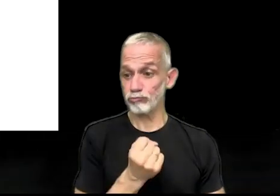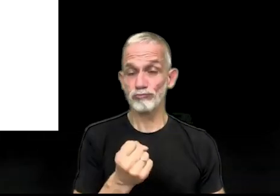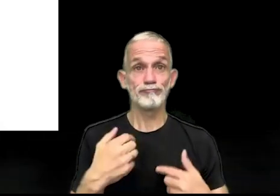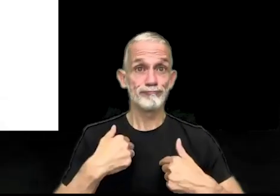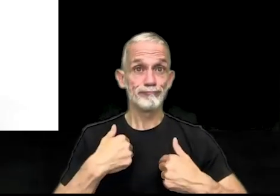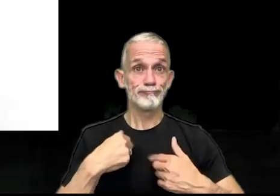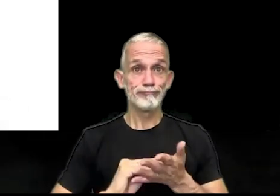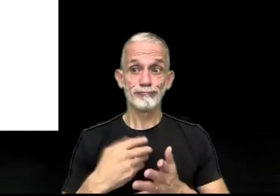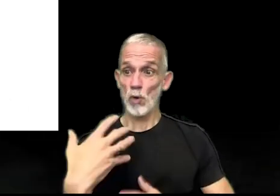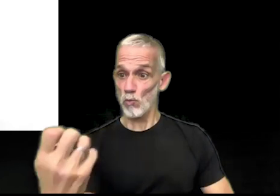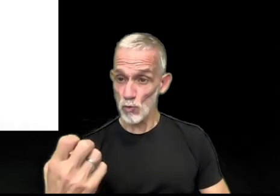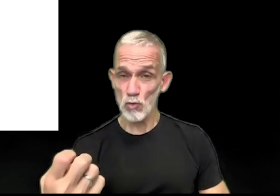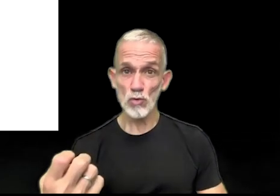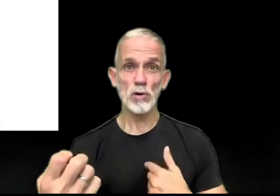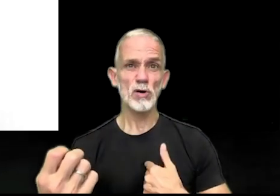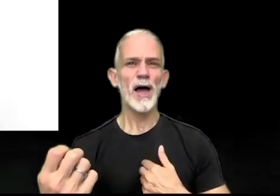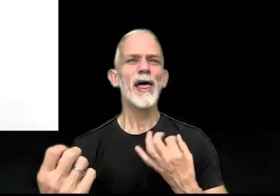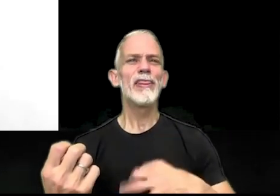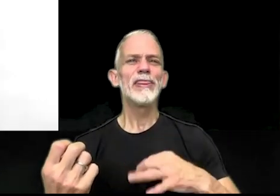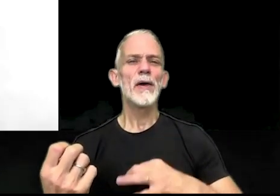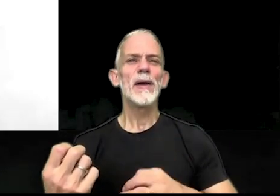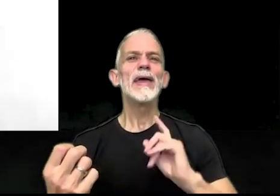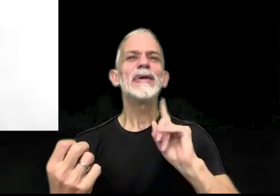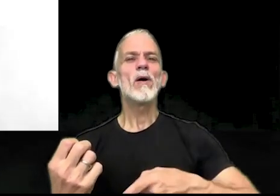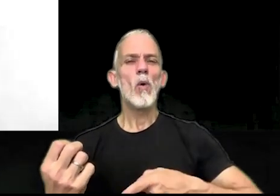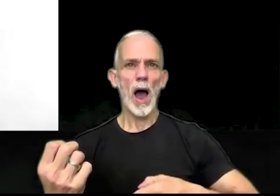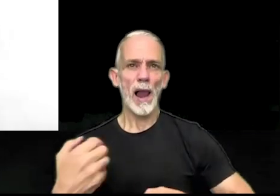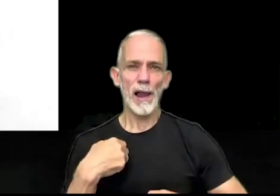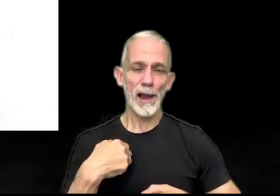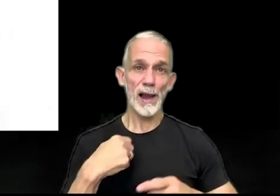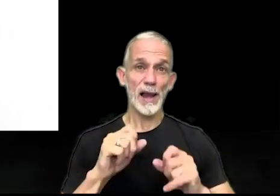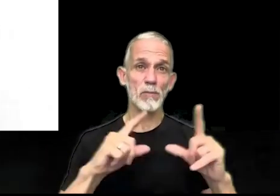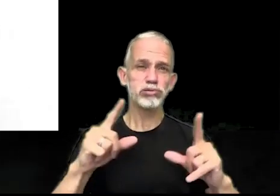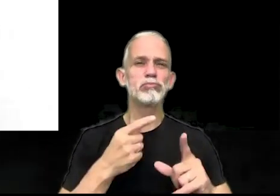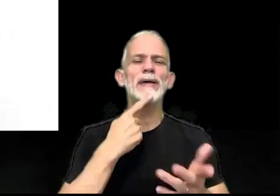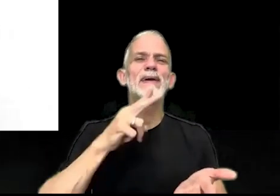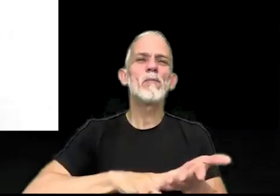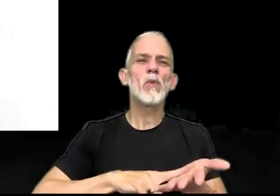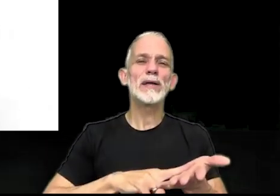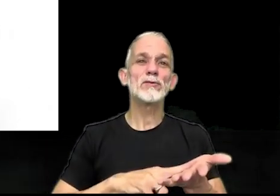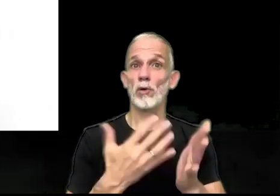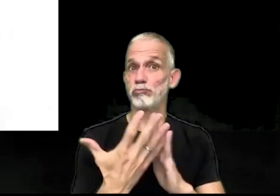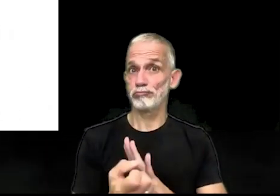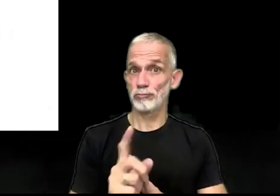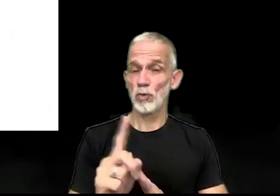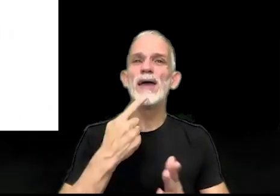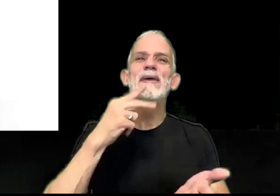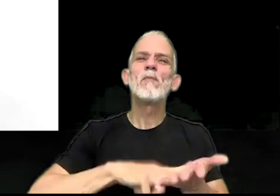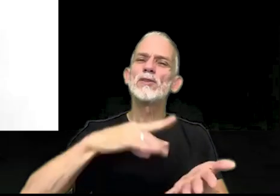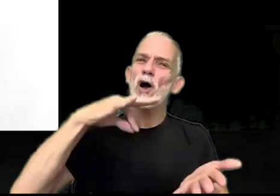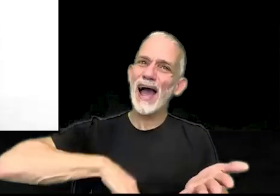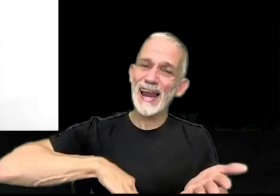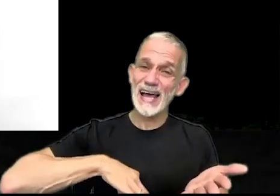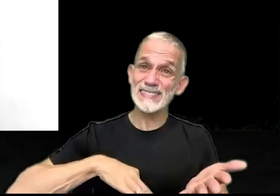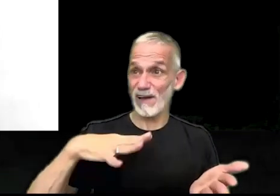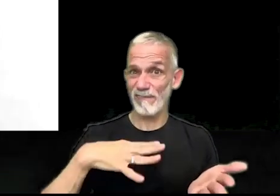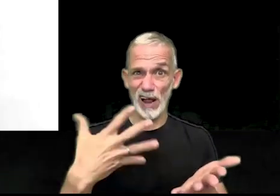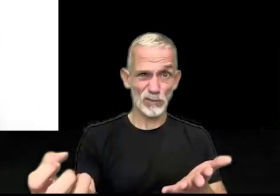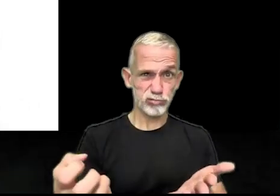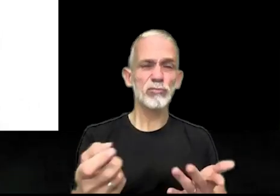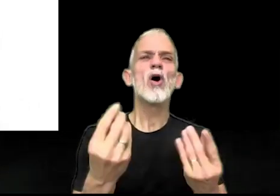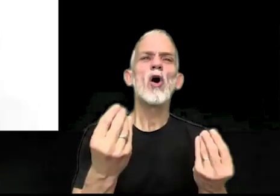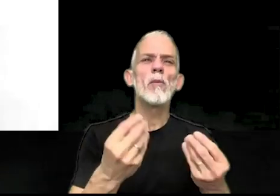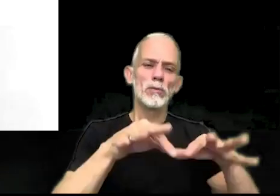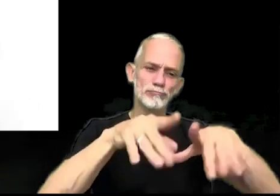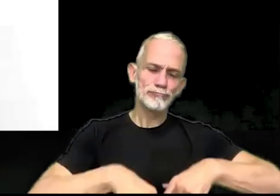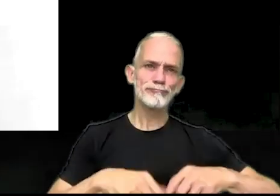el empleado, el jubilado, tendrá que ingresar el gravamen no retenido, el impuesto a las ganancias no retenido,